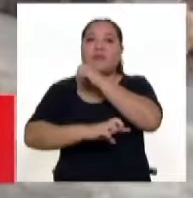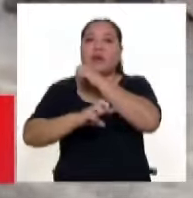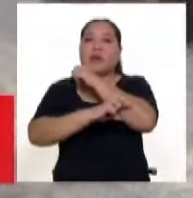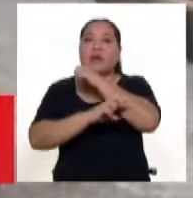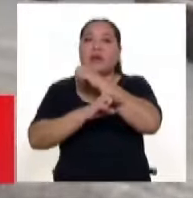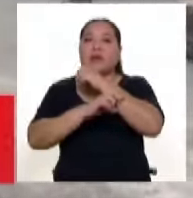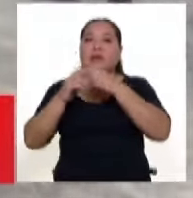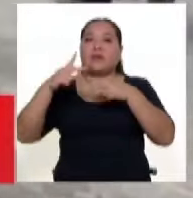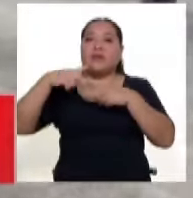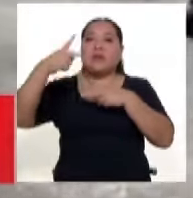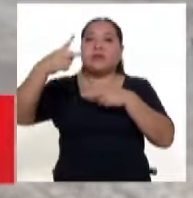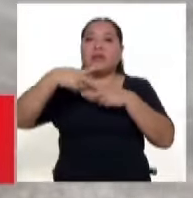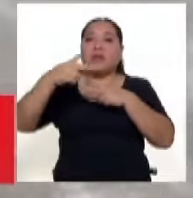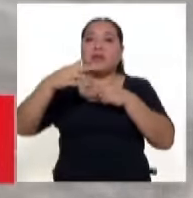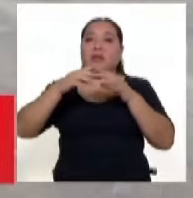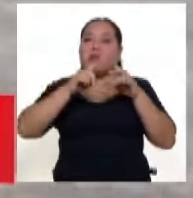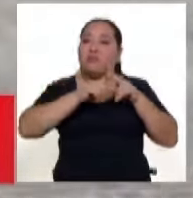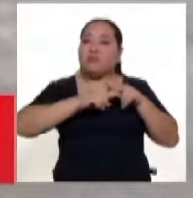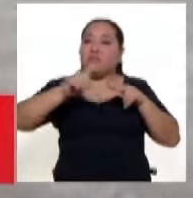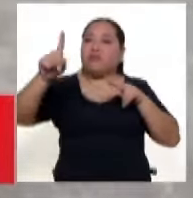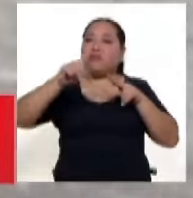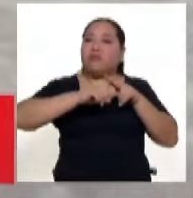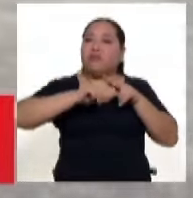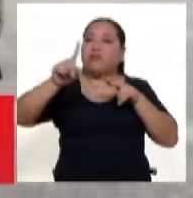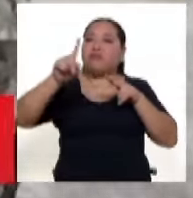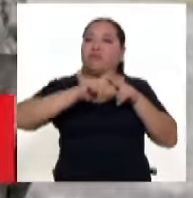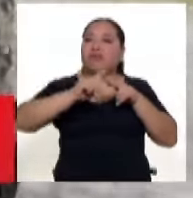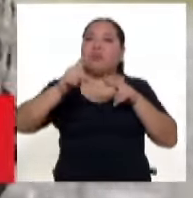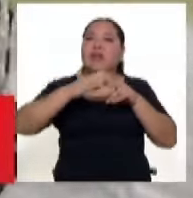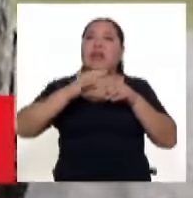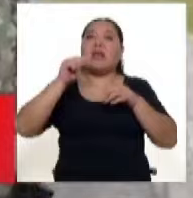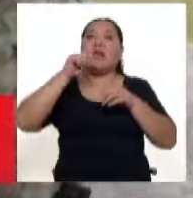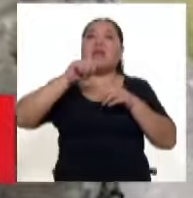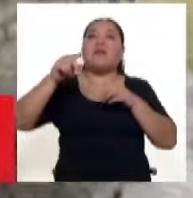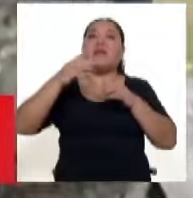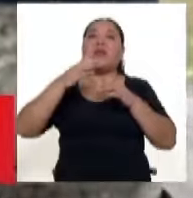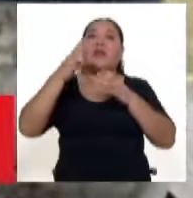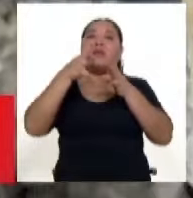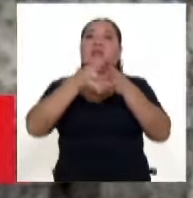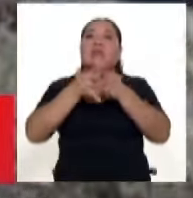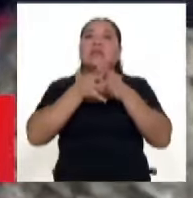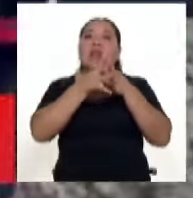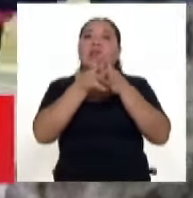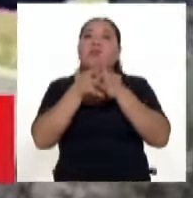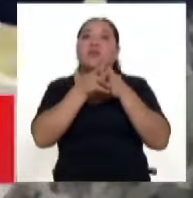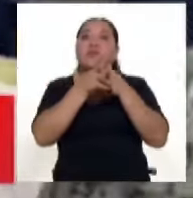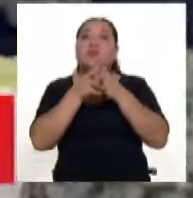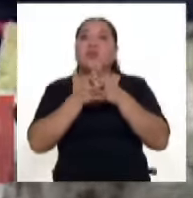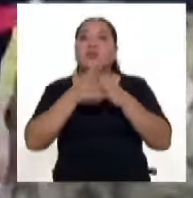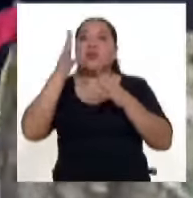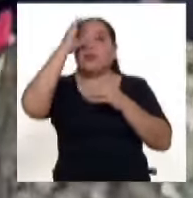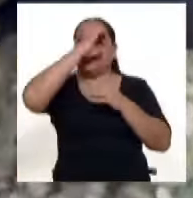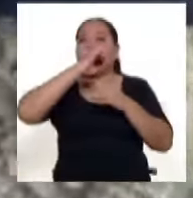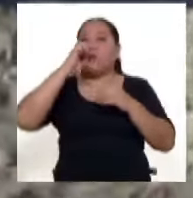la cocaína que se envía a los Estados Unidos y Europa a través del Océano Pacífico.